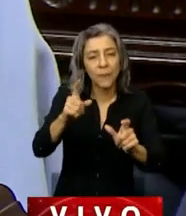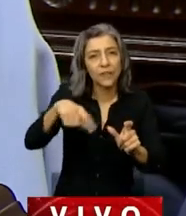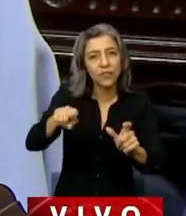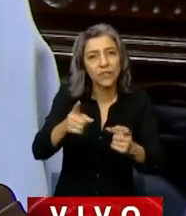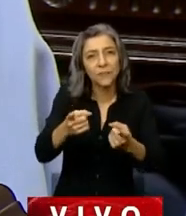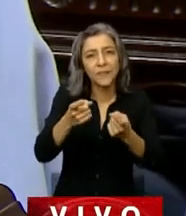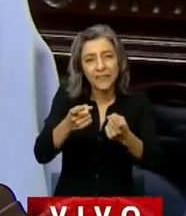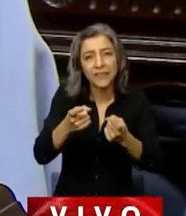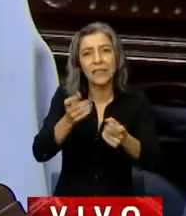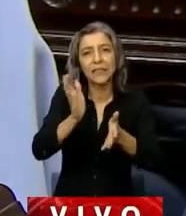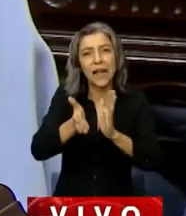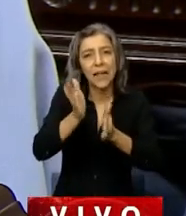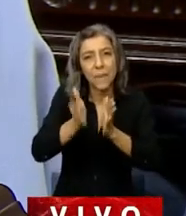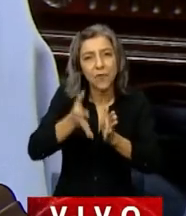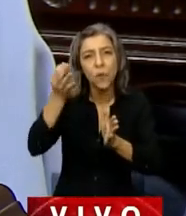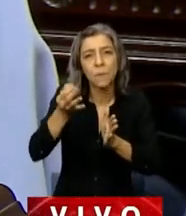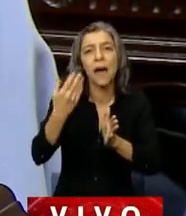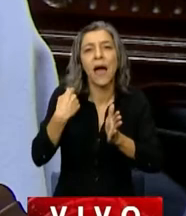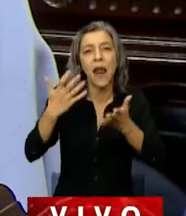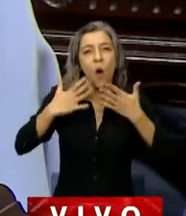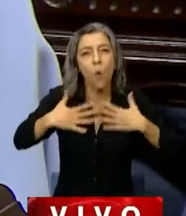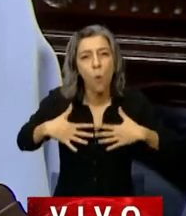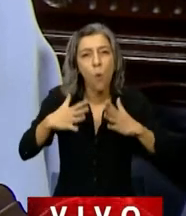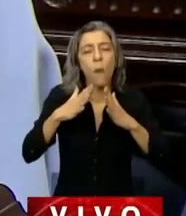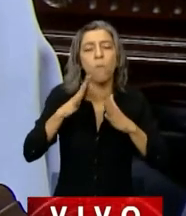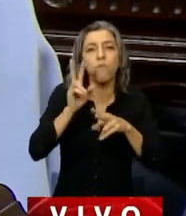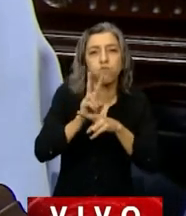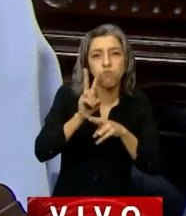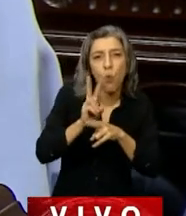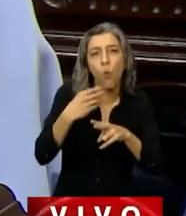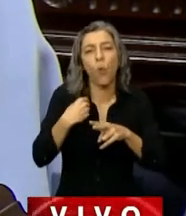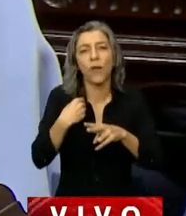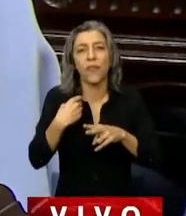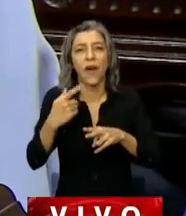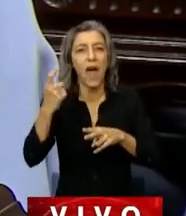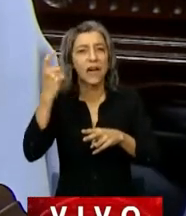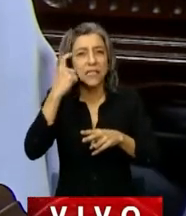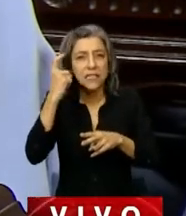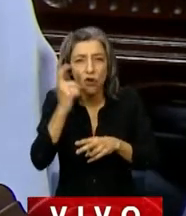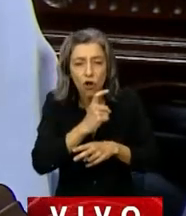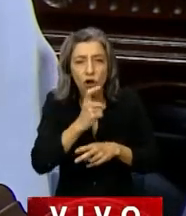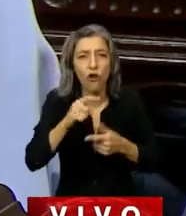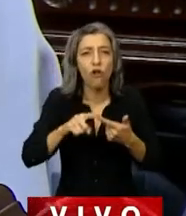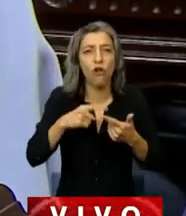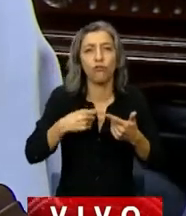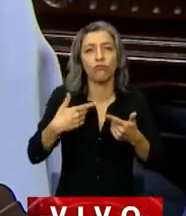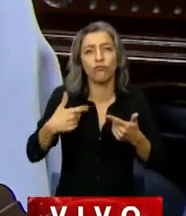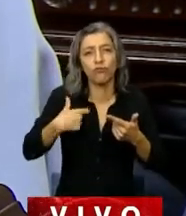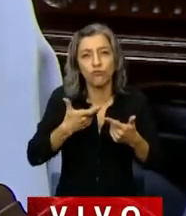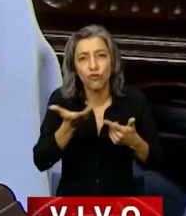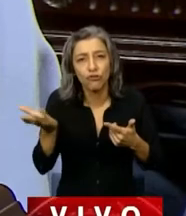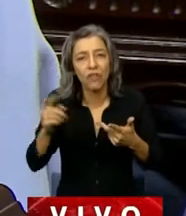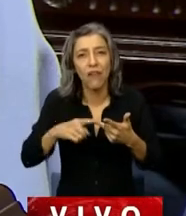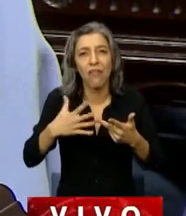los problemas físicos, psicológicos, sociales y espirituales que presentan